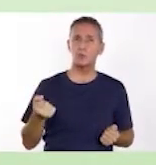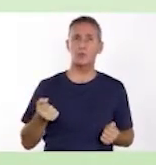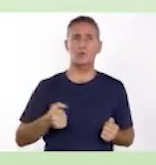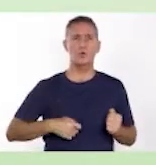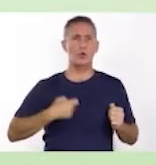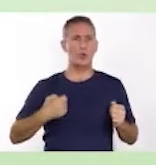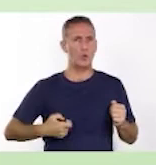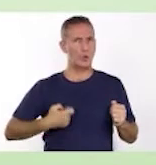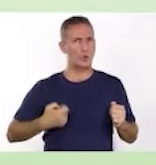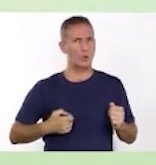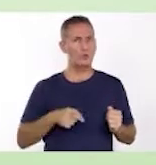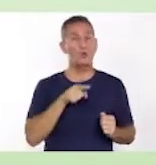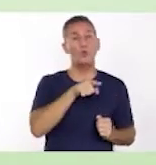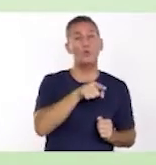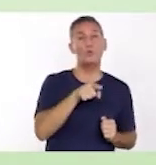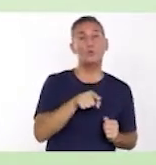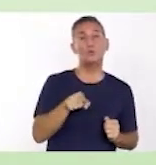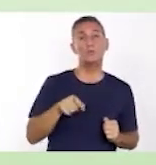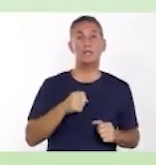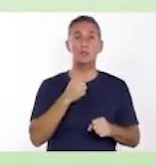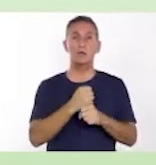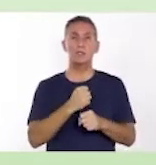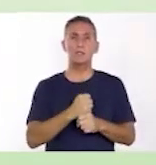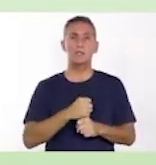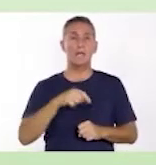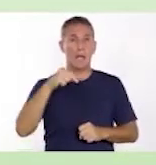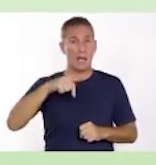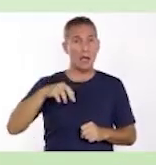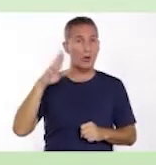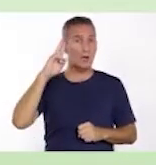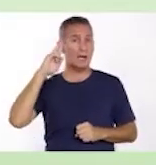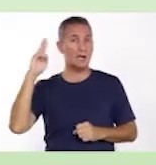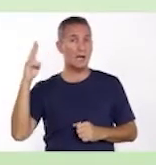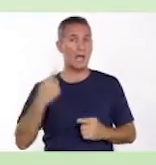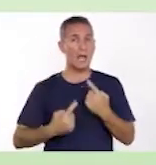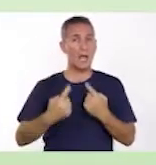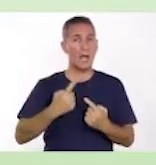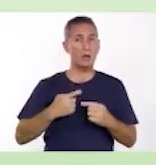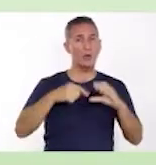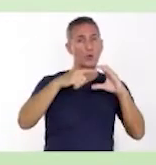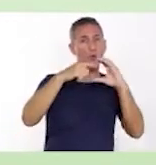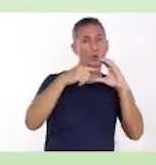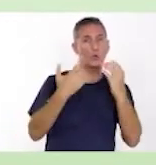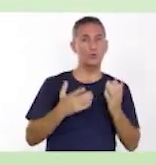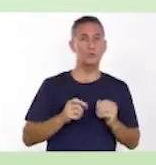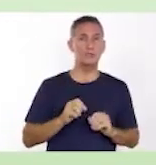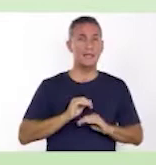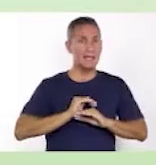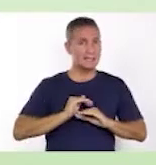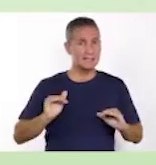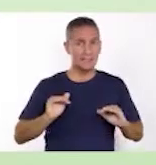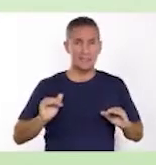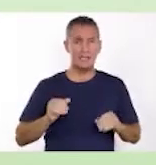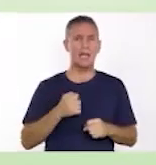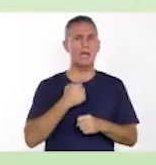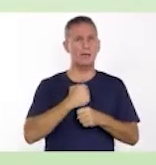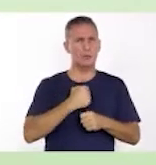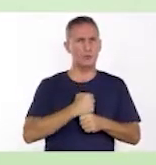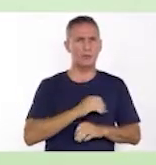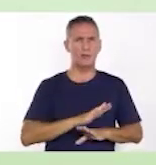ustedes lo han trabajado. Fíjense, estamos recordando algunos de los contenidos que ya hemos